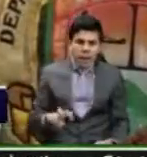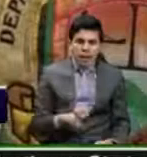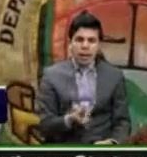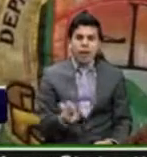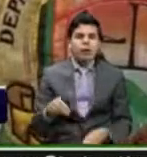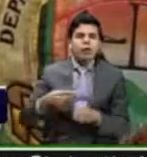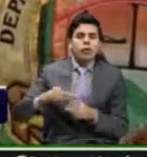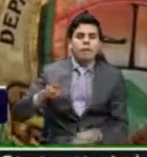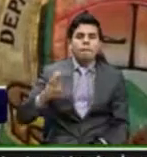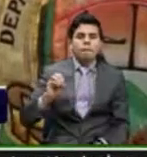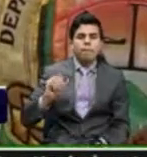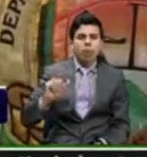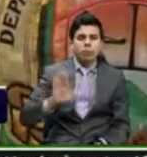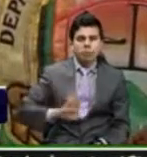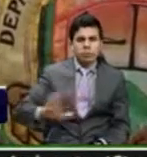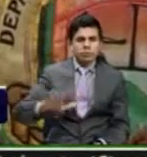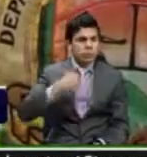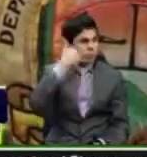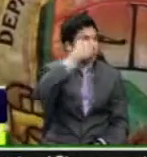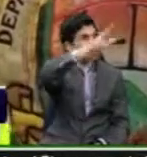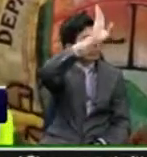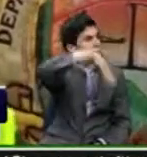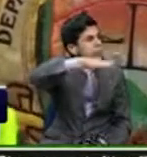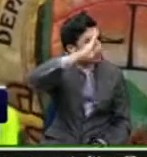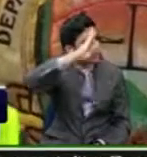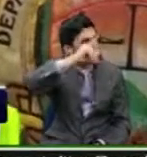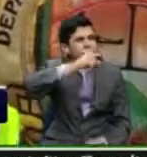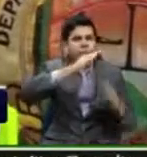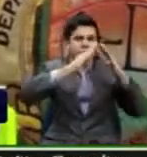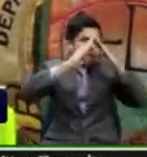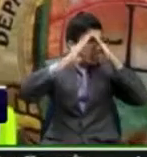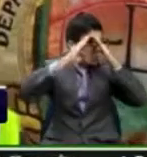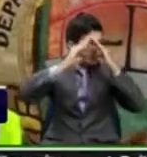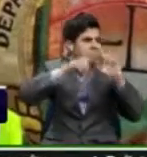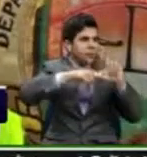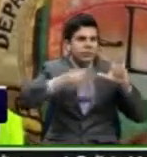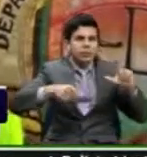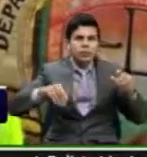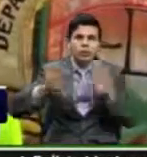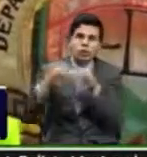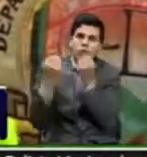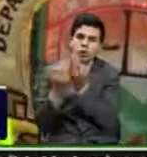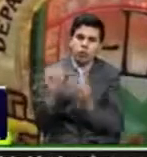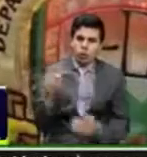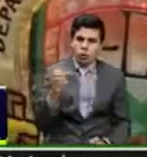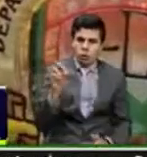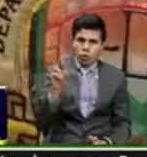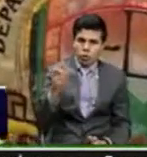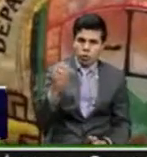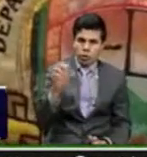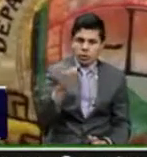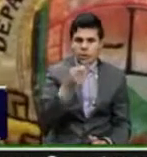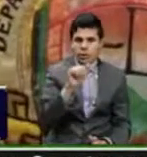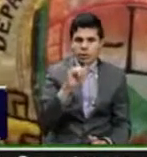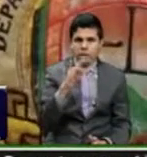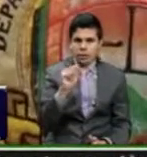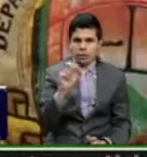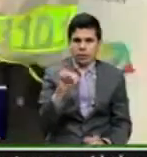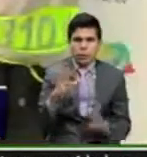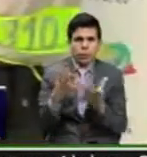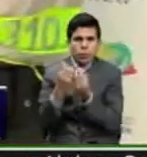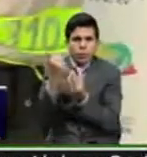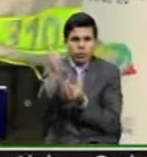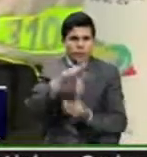la reportaron por medio de línea telefónica en el CAI de Campo Hermoso, en el colegio Jorge Eliezer Gaitán, en uno de los salones de los jóvenes de décimo